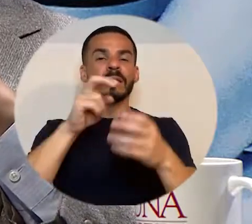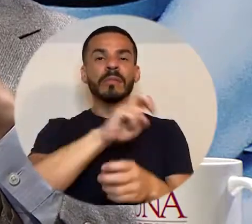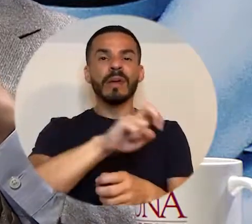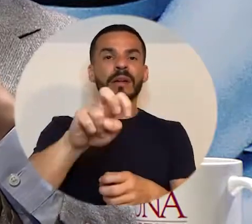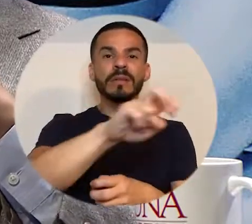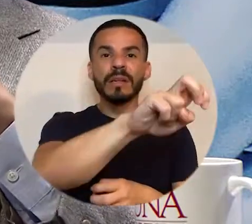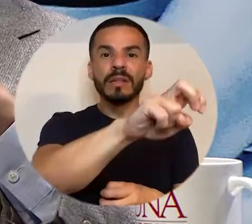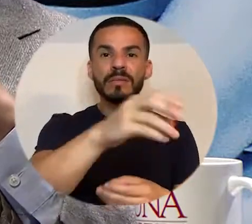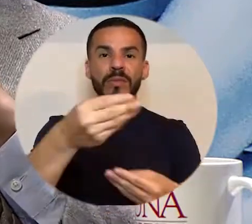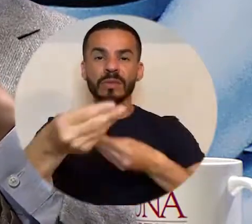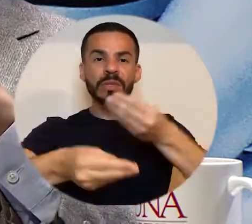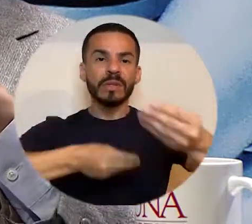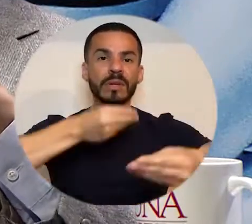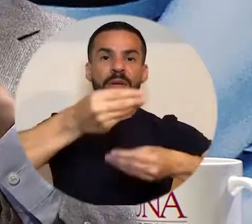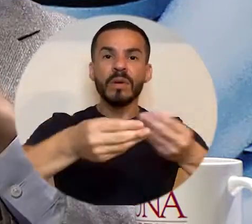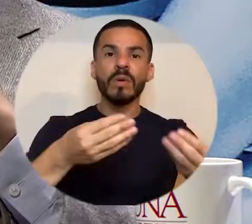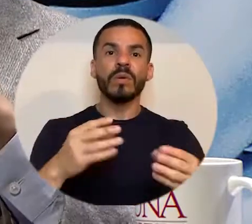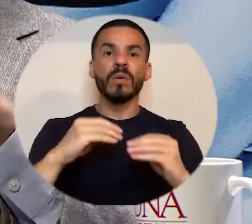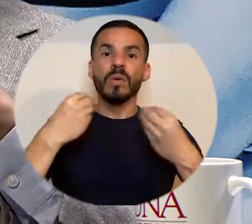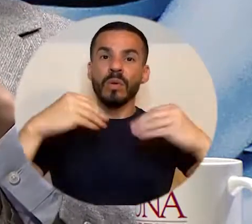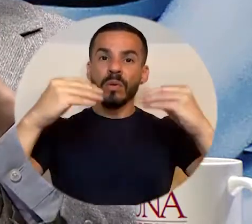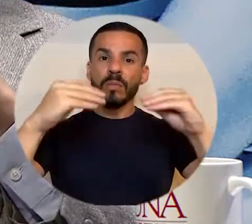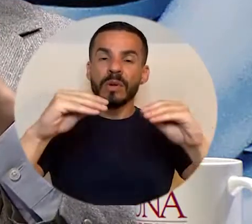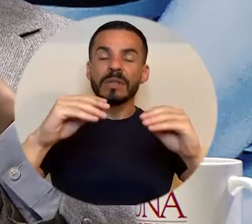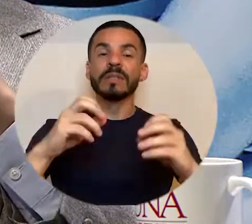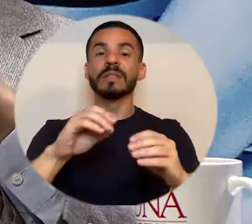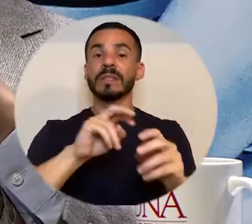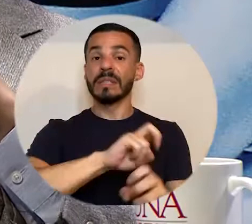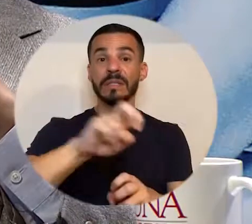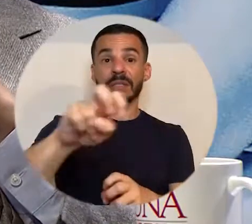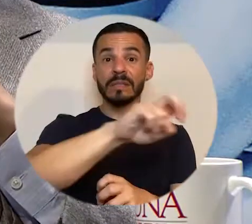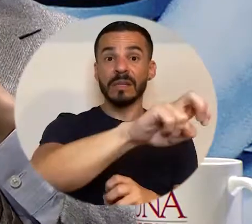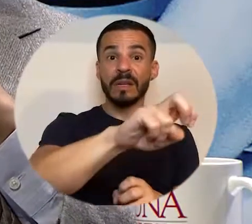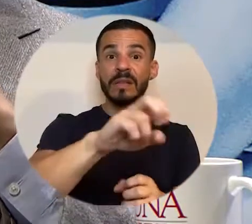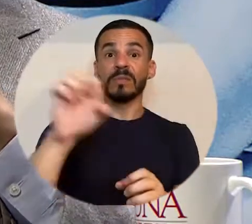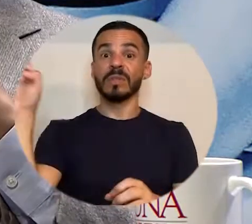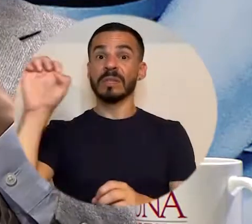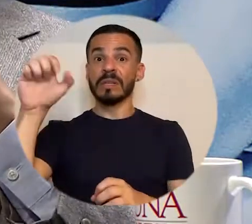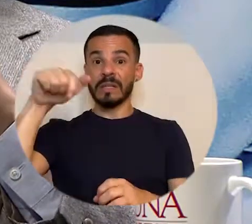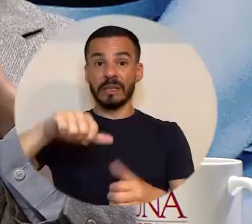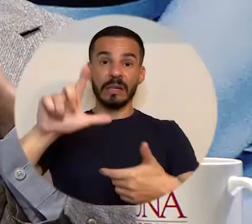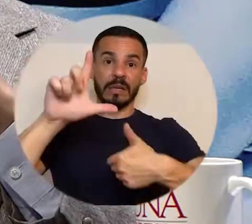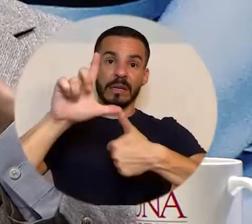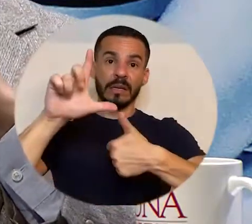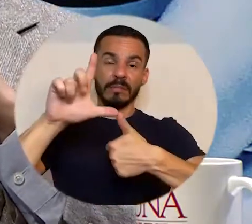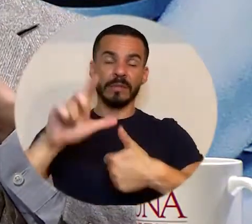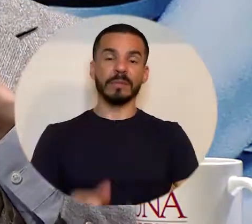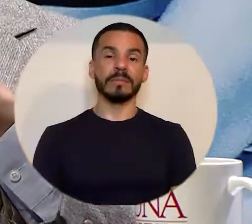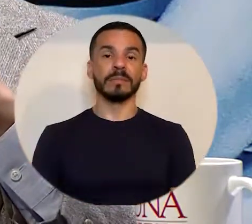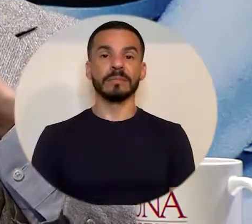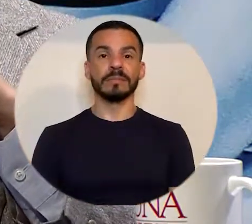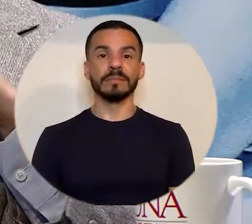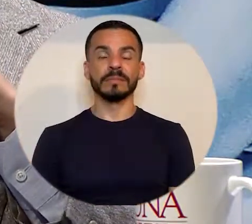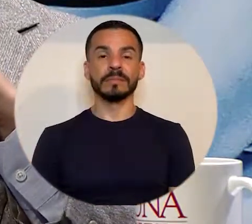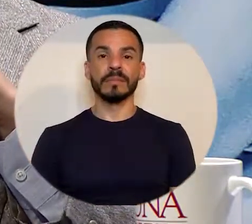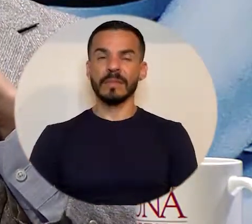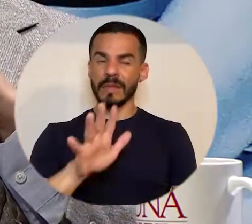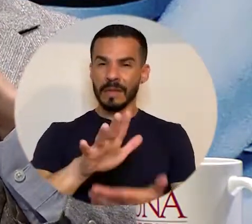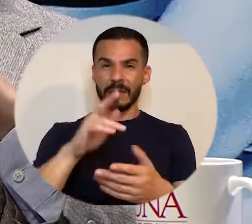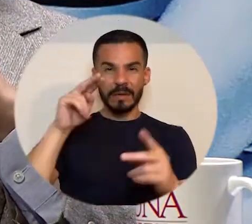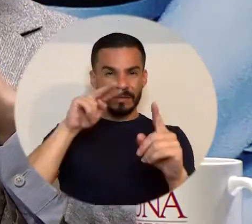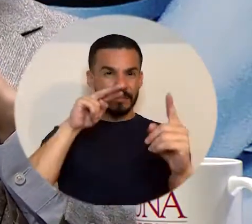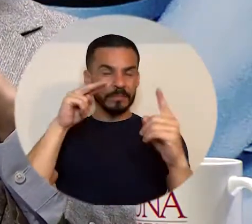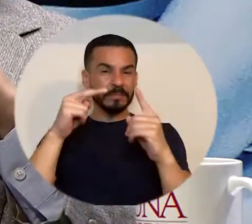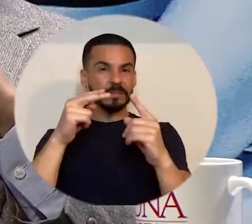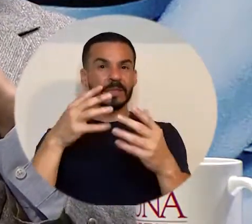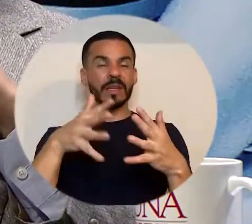de transporte, de logística, de comercio y de transporte energético en América Latina. En